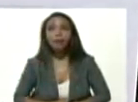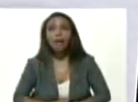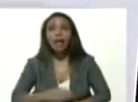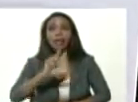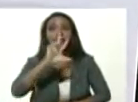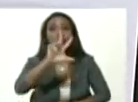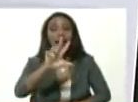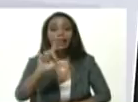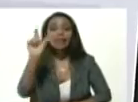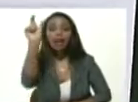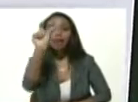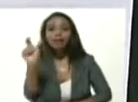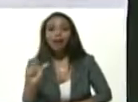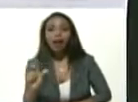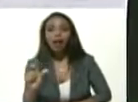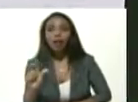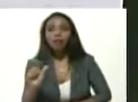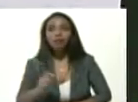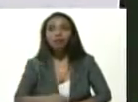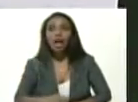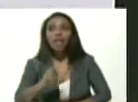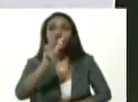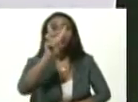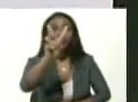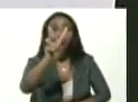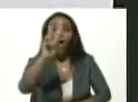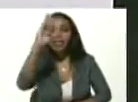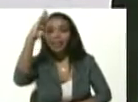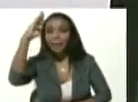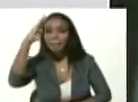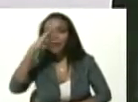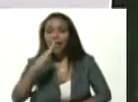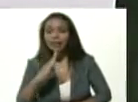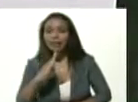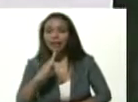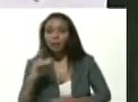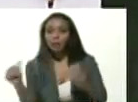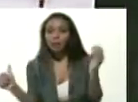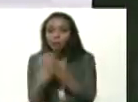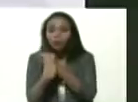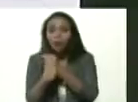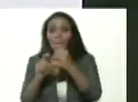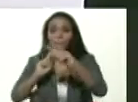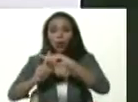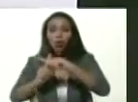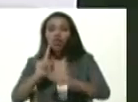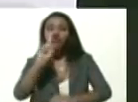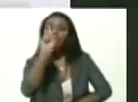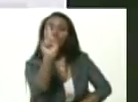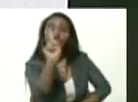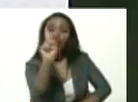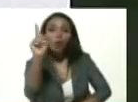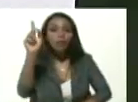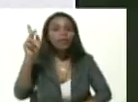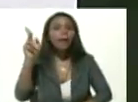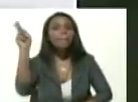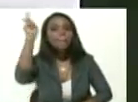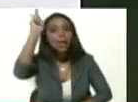3 casos de Italia, 2 casos de Brasil han aparecido. Y un caso de Perú,